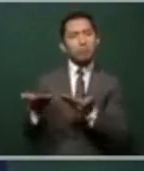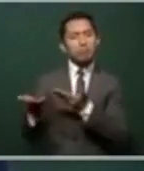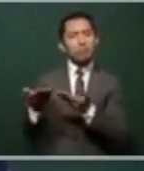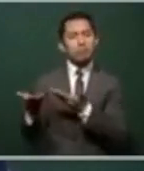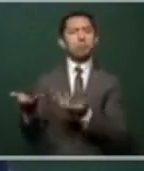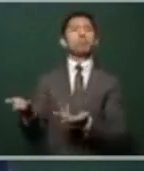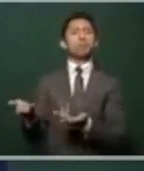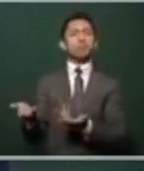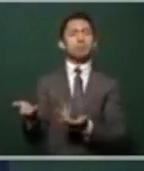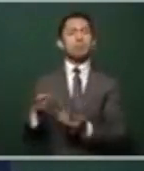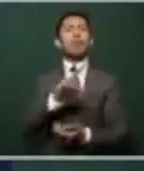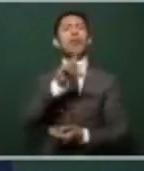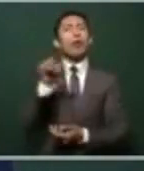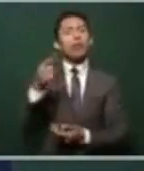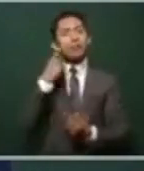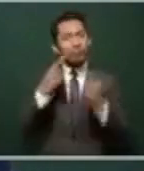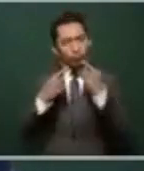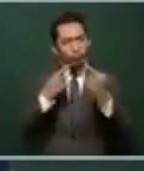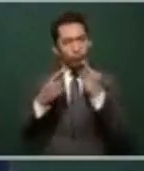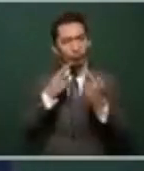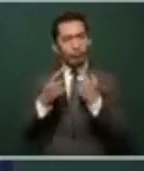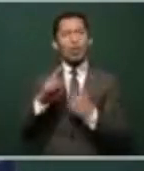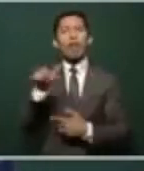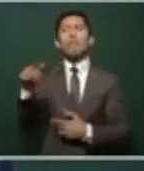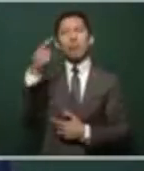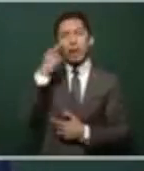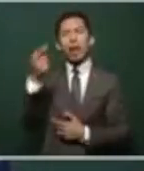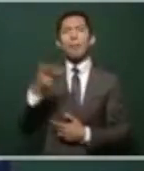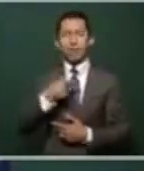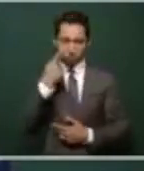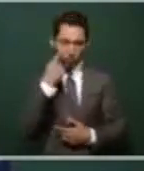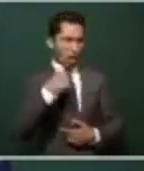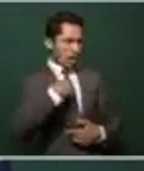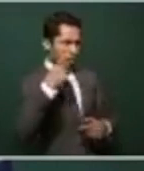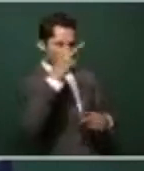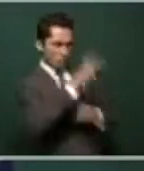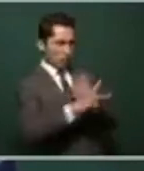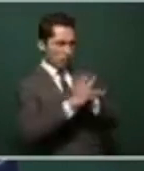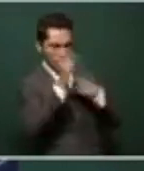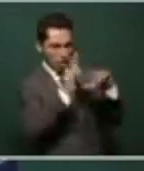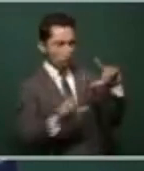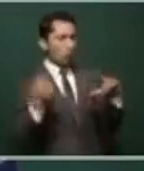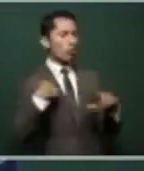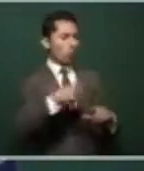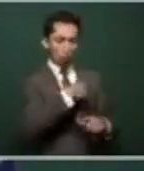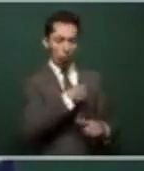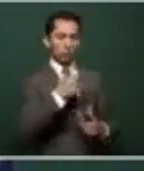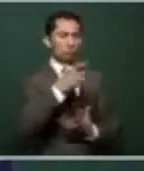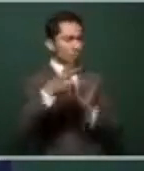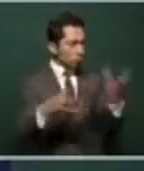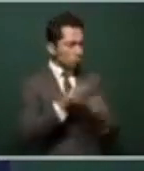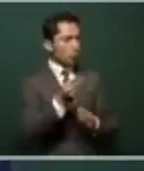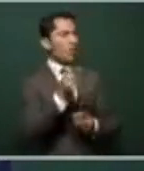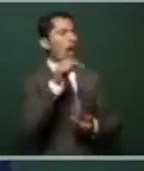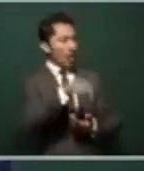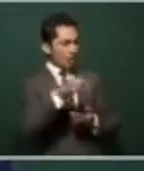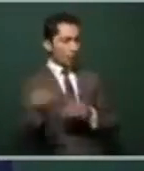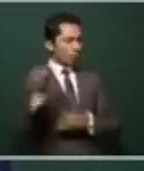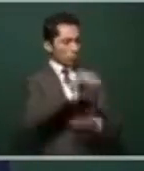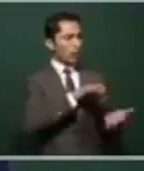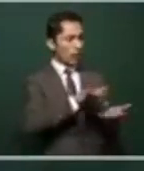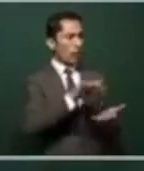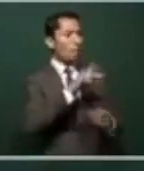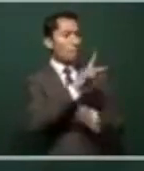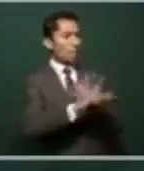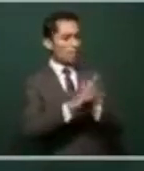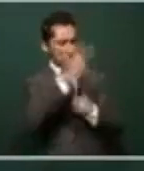y me ofrece que van a invertir, que tienen confianza en